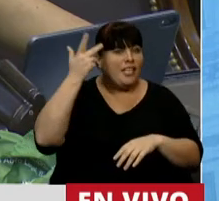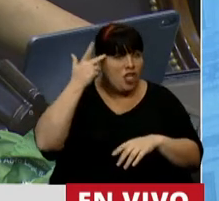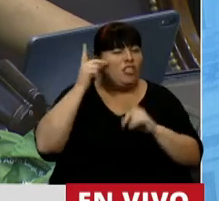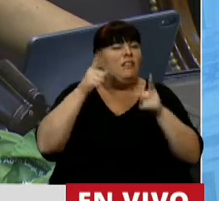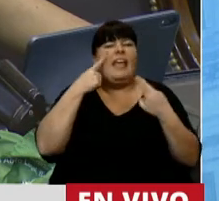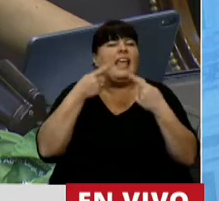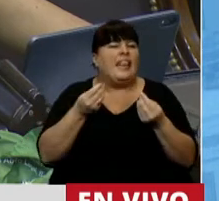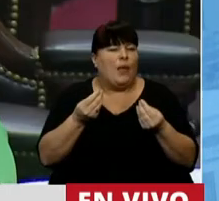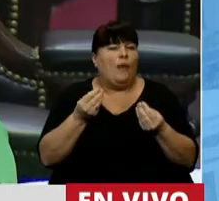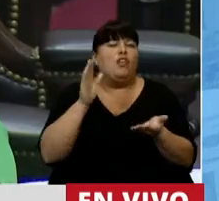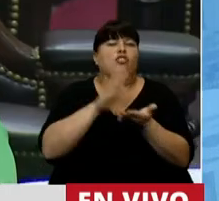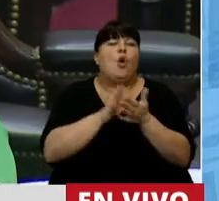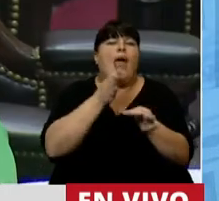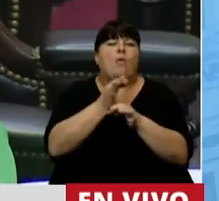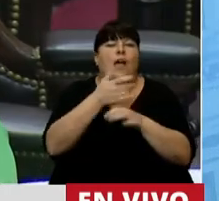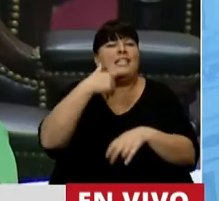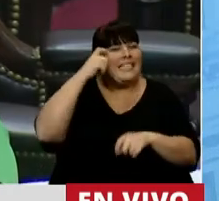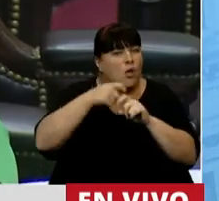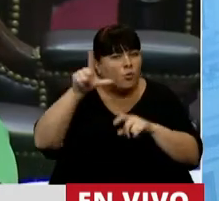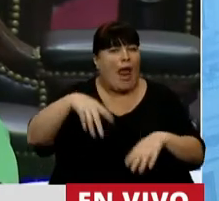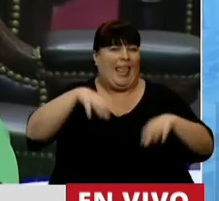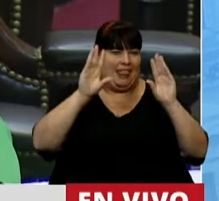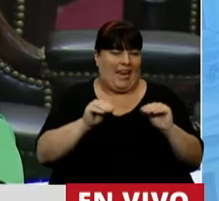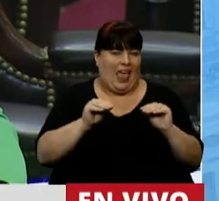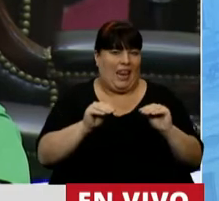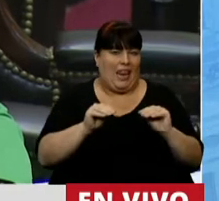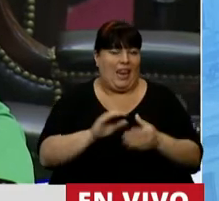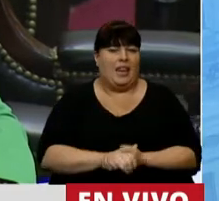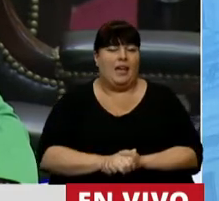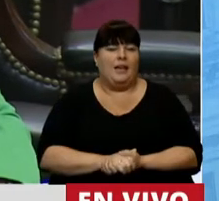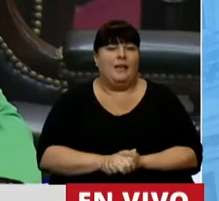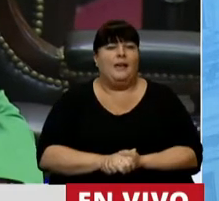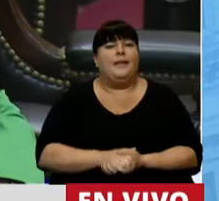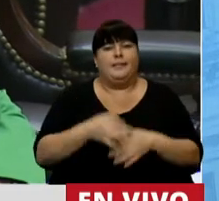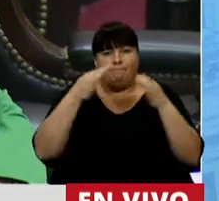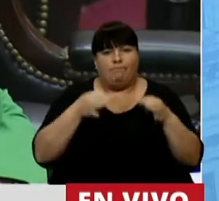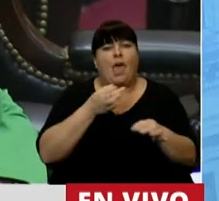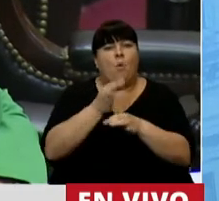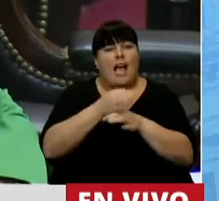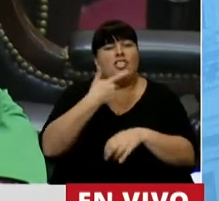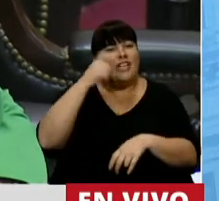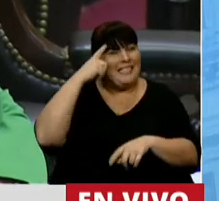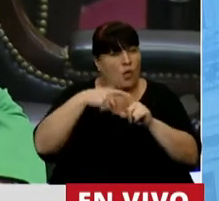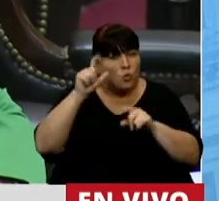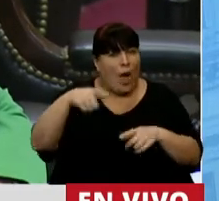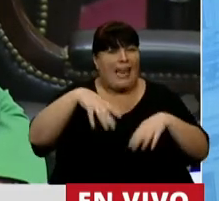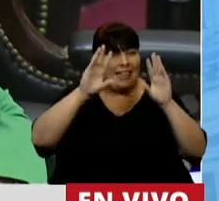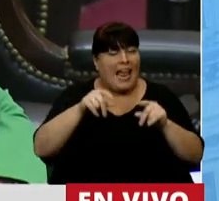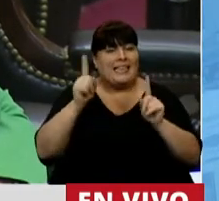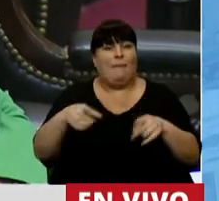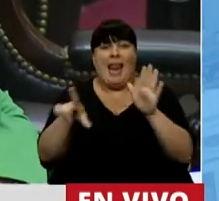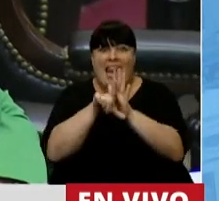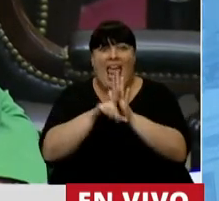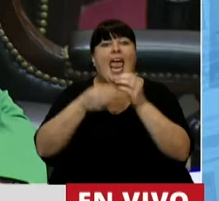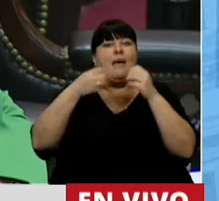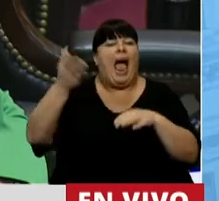tiene que ver con la educación sexual integral. Está claro que la educación sexual integral y la ley que